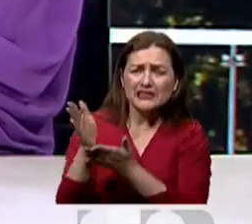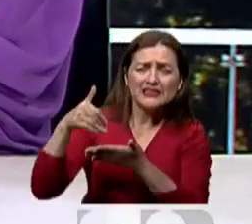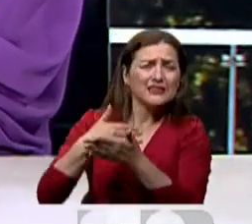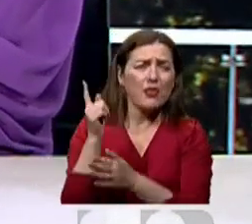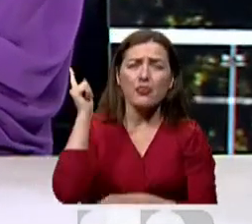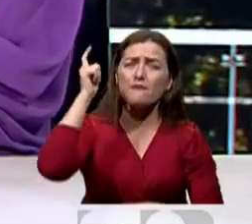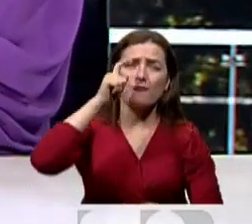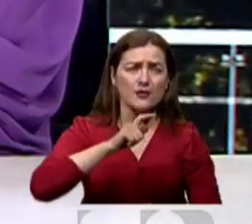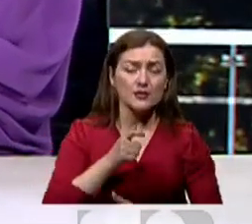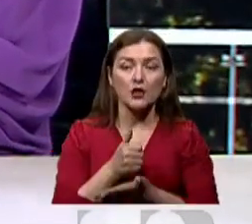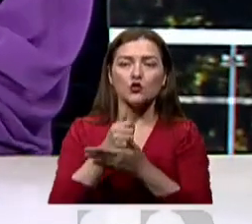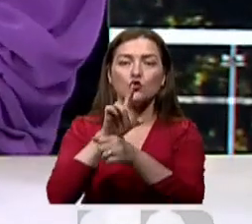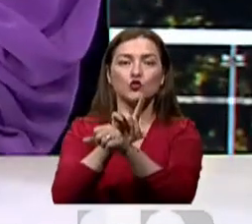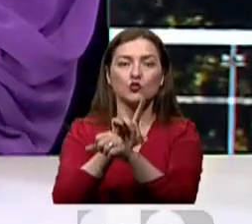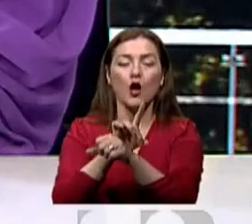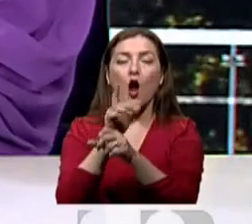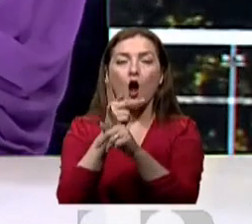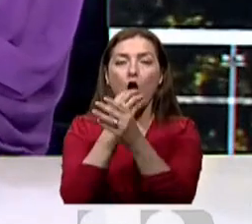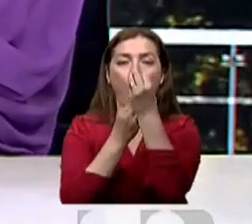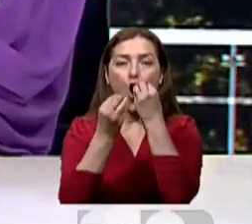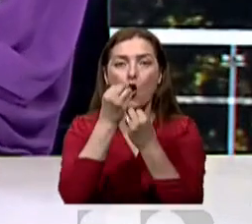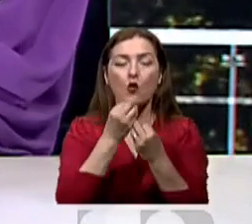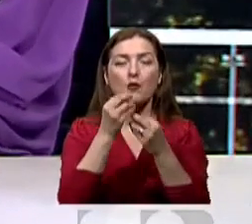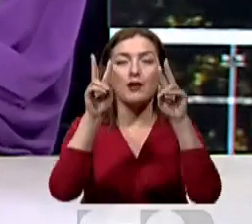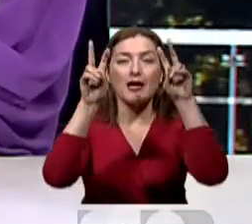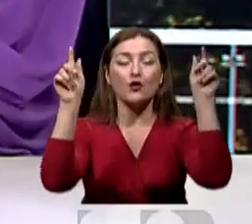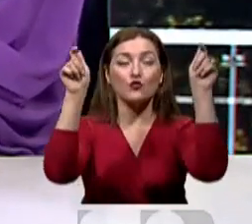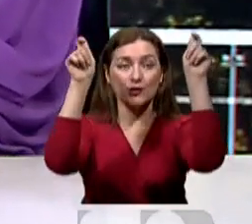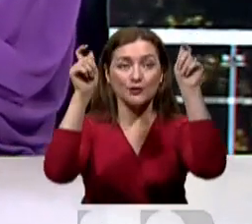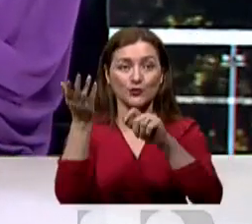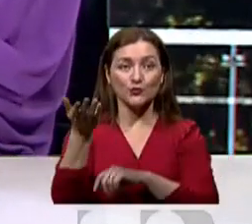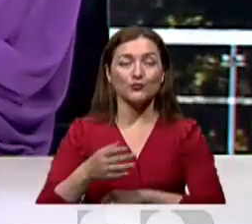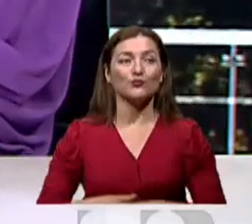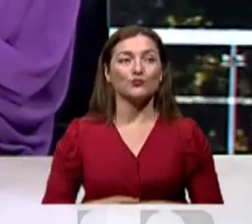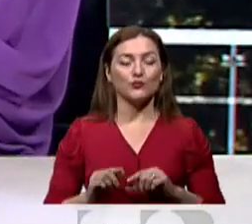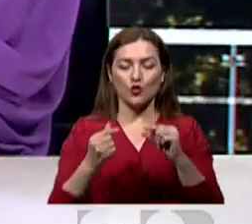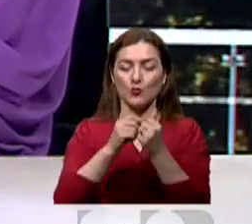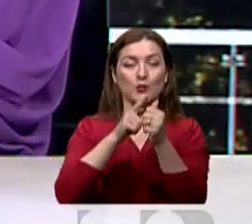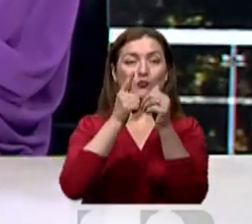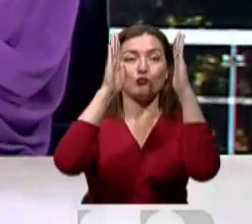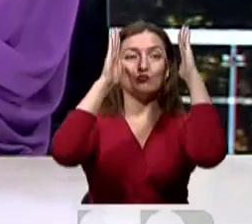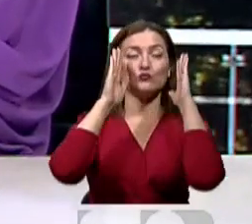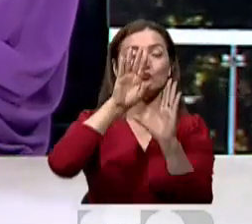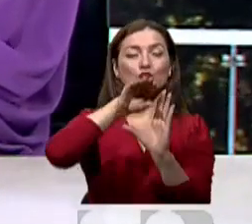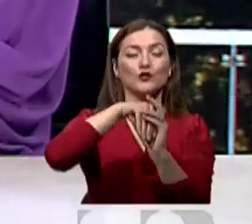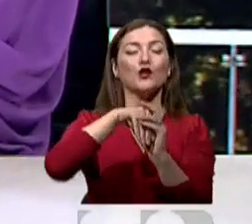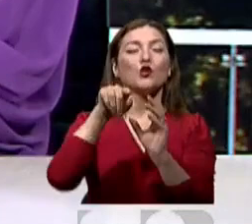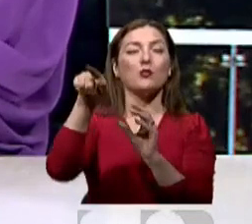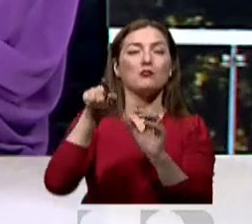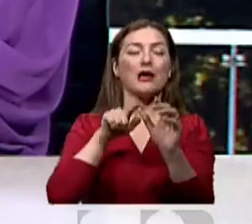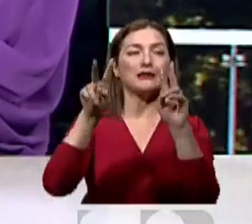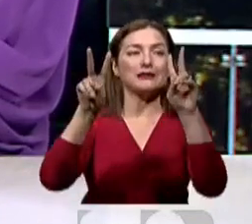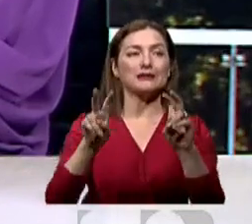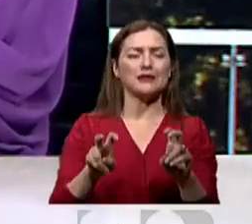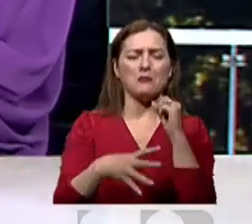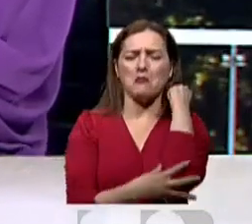reciben ayuda médica y kits de alimentos por parte de Sumac Causay Huasi. Este grupo prioritario está dentro de los sectores con registro